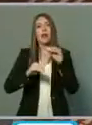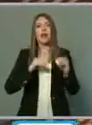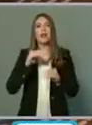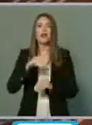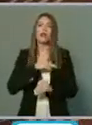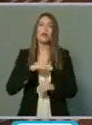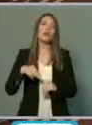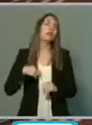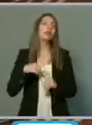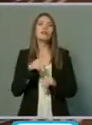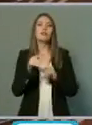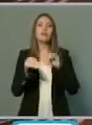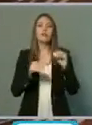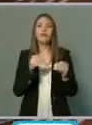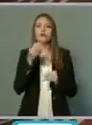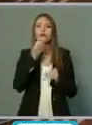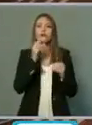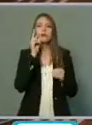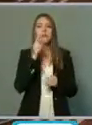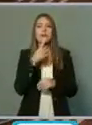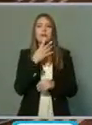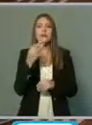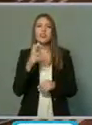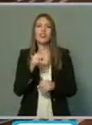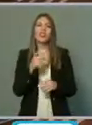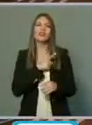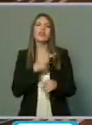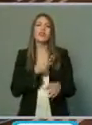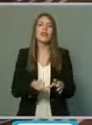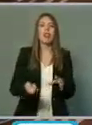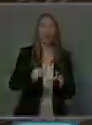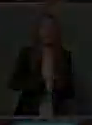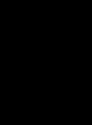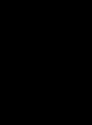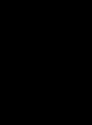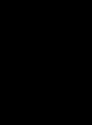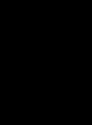platillo. Miren nada más qué rico, no nada más servirlo así de, ay, ya, ahí te va.